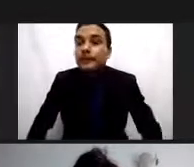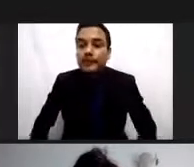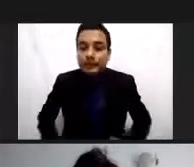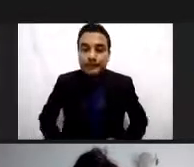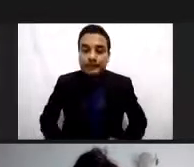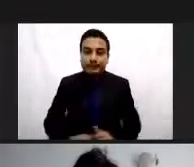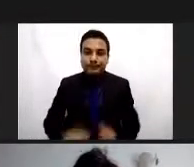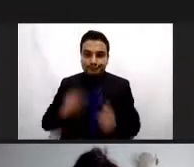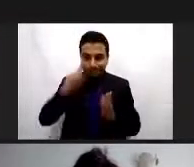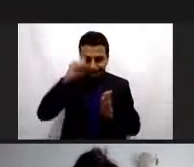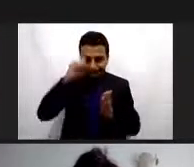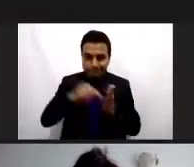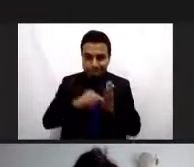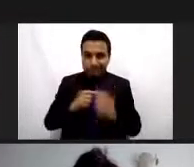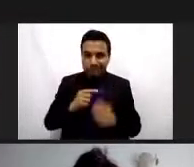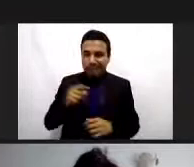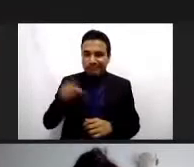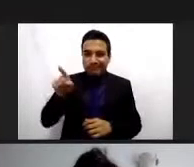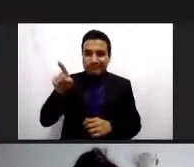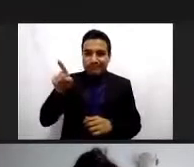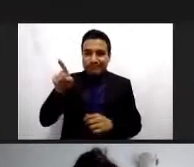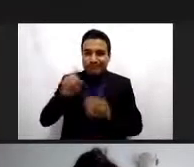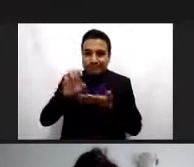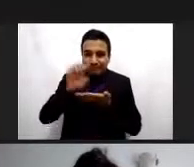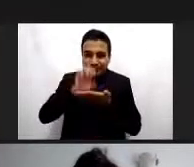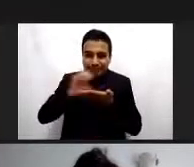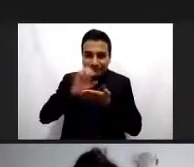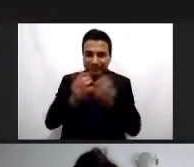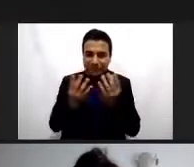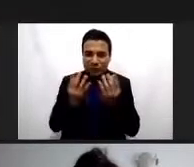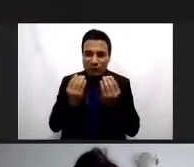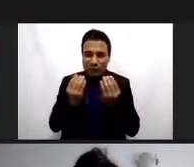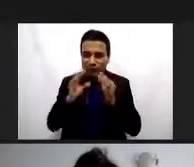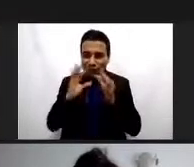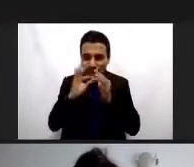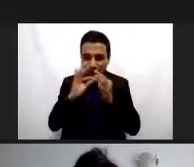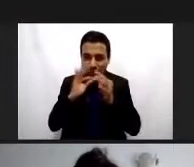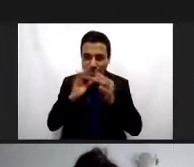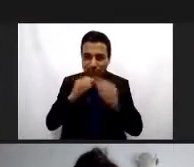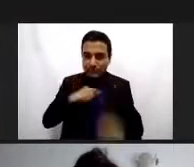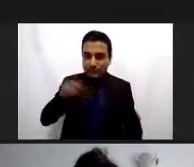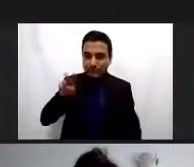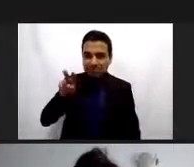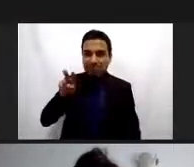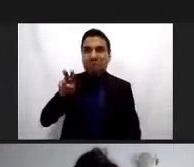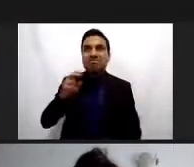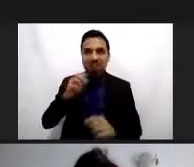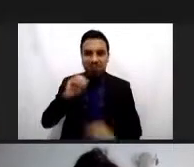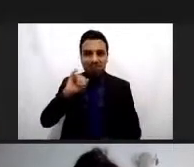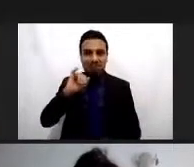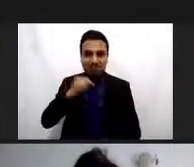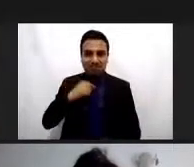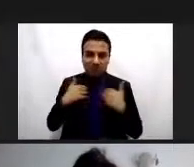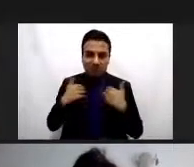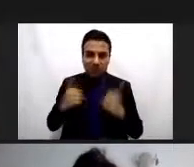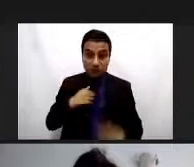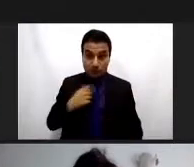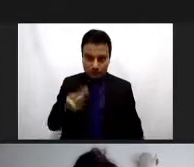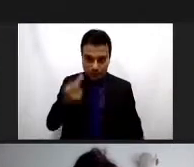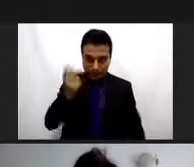Creo que había tanto texto en escena que pude entender esto que estás diciendo y contando hoy. Y mi pregunta